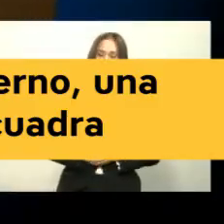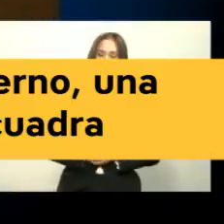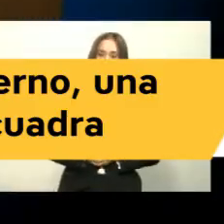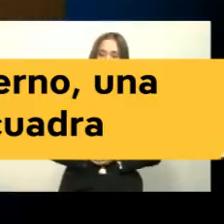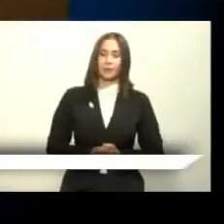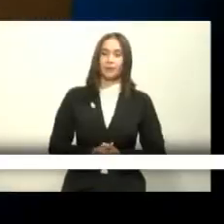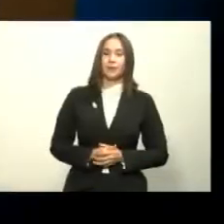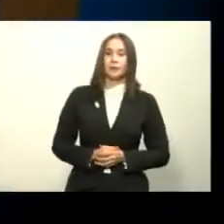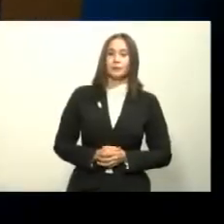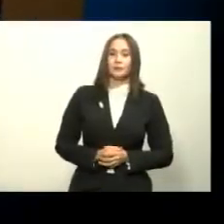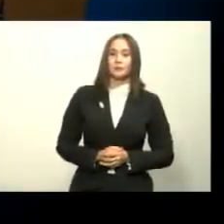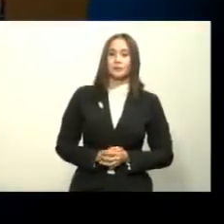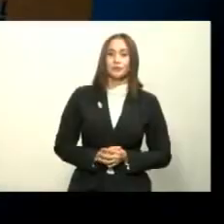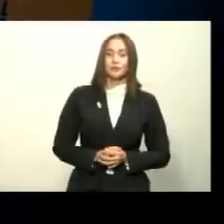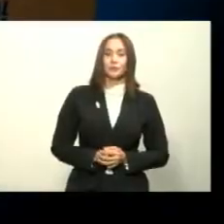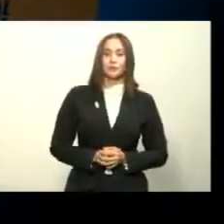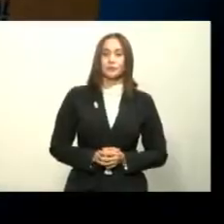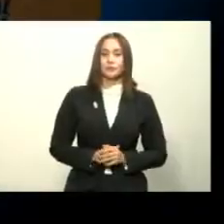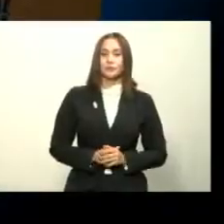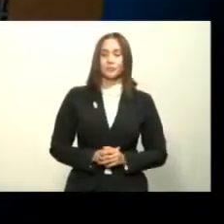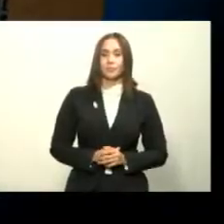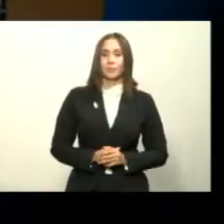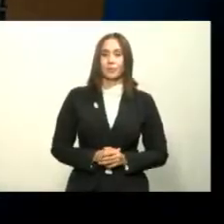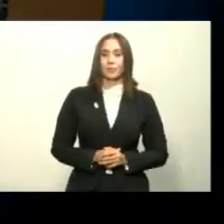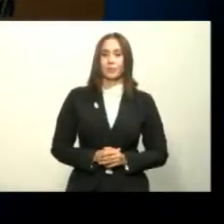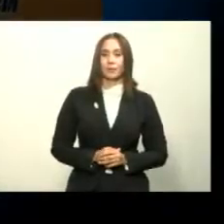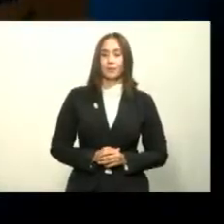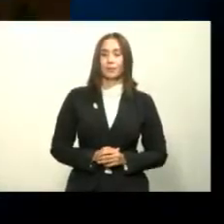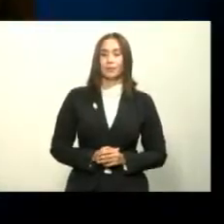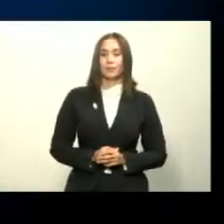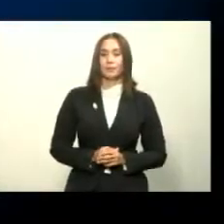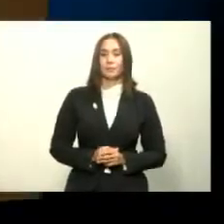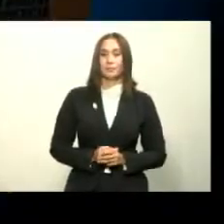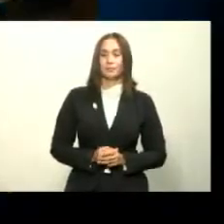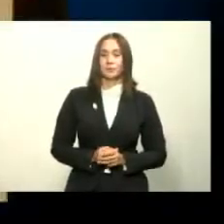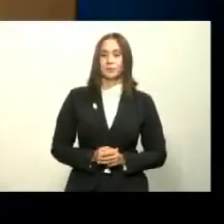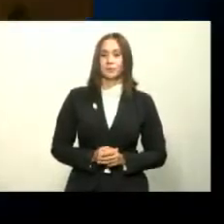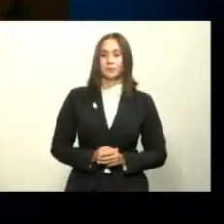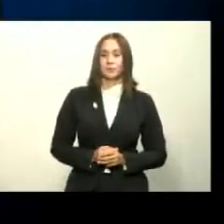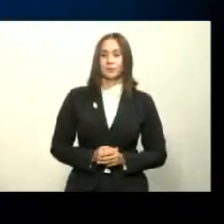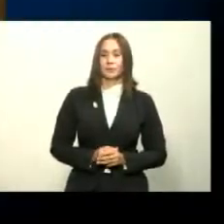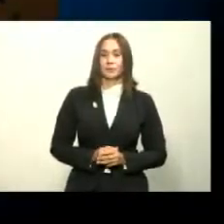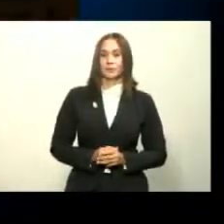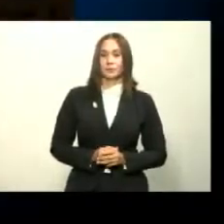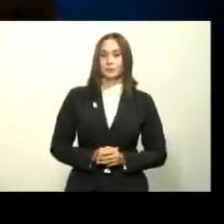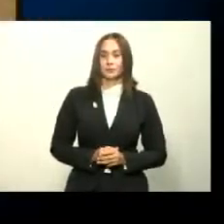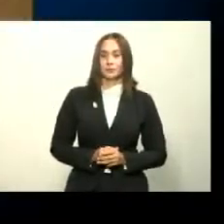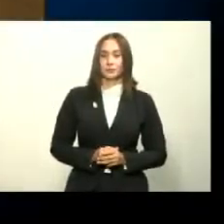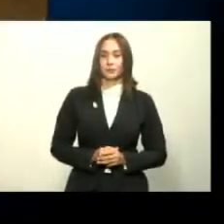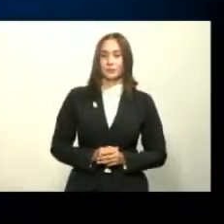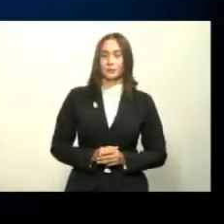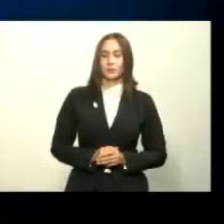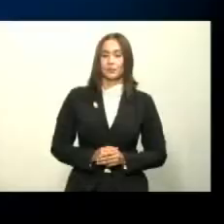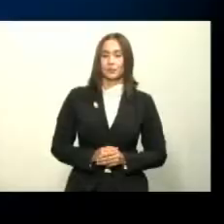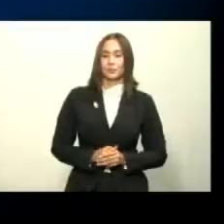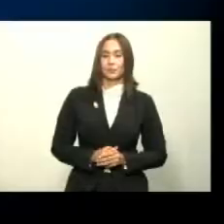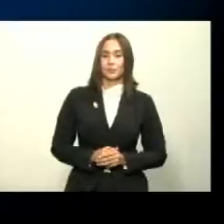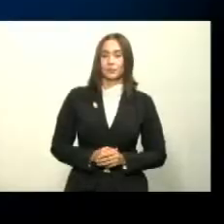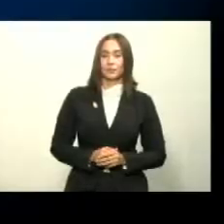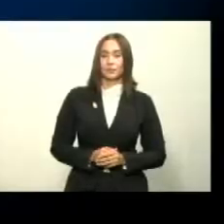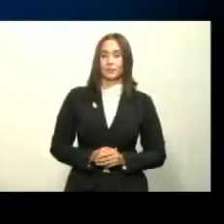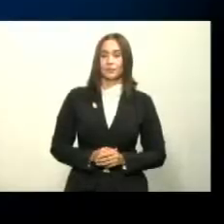de Política Social a cambiar la metodología de ayuda a través de la entrega de 1 millón de tarjetas de bono navideño el año